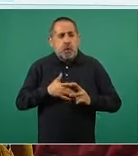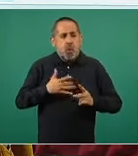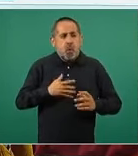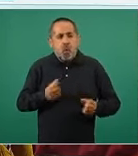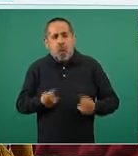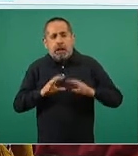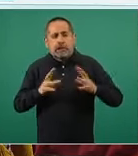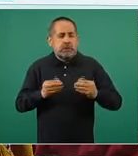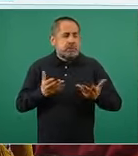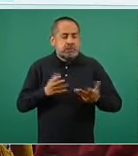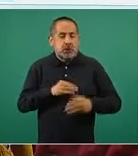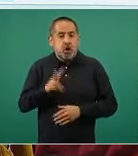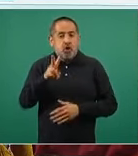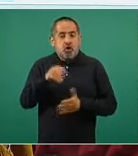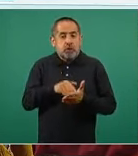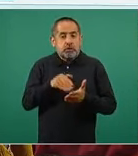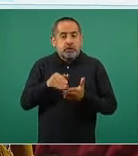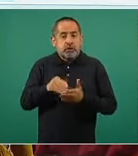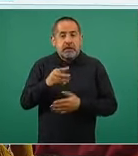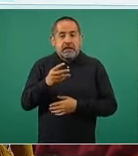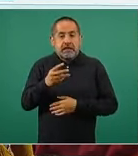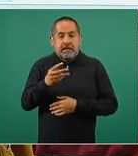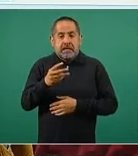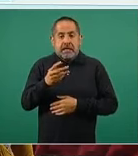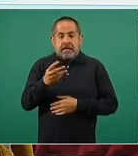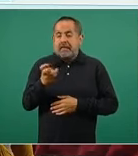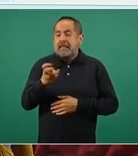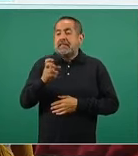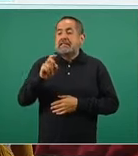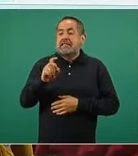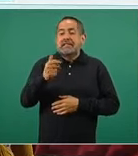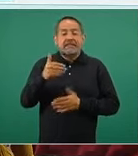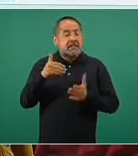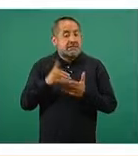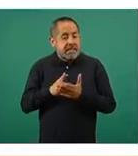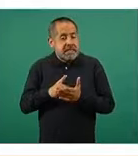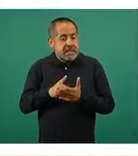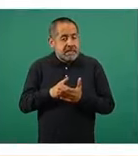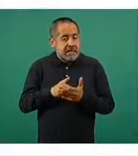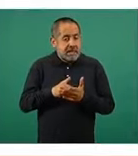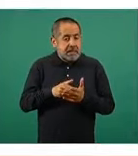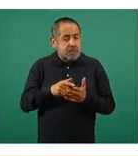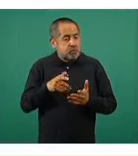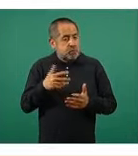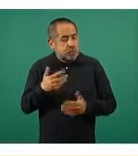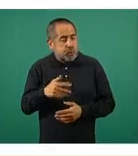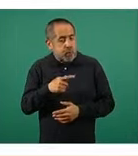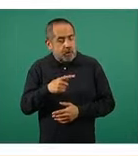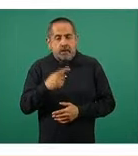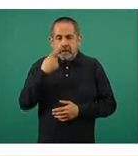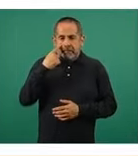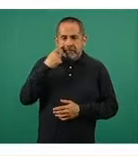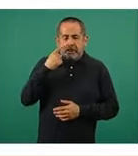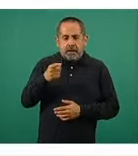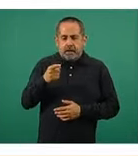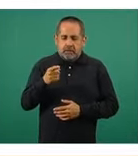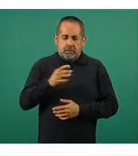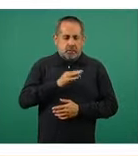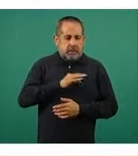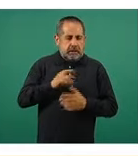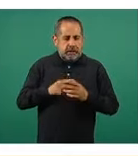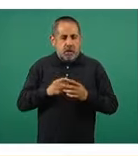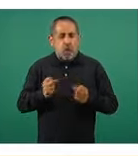tenemos ya más de 2.236.000 casos y observamos también que si hacemos una estimación